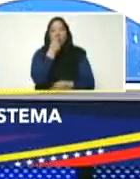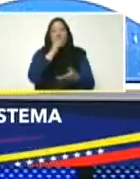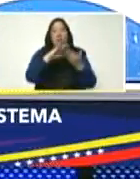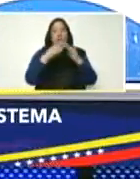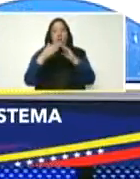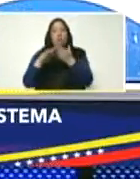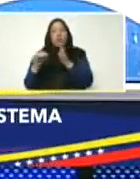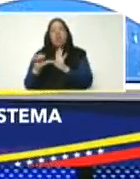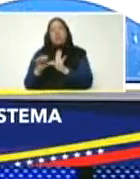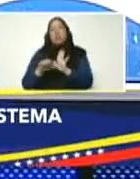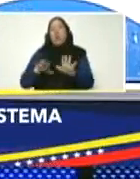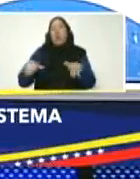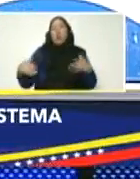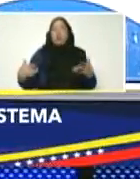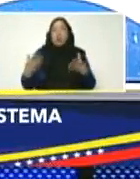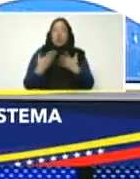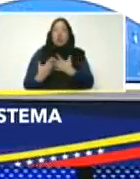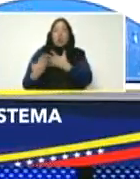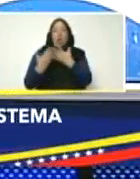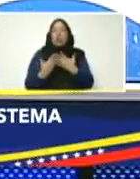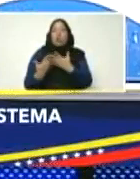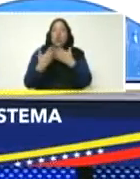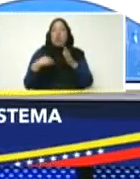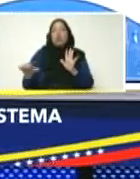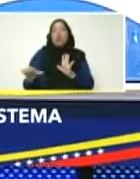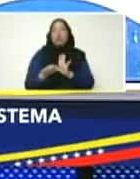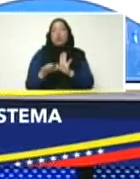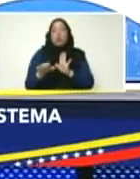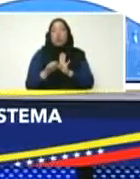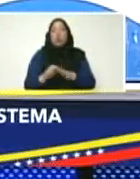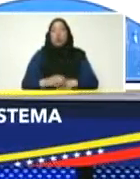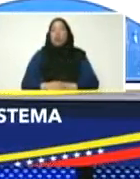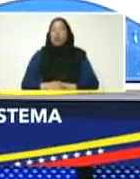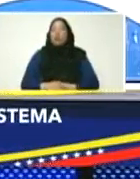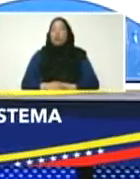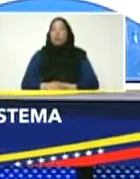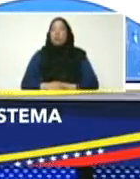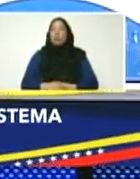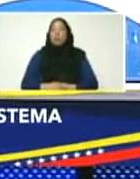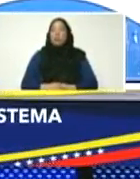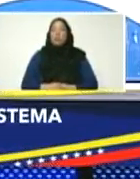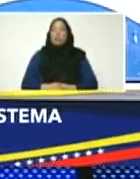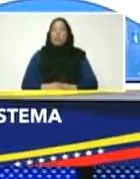está? ¿Y los estudiantes dónde están, Alejandra? ¿Ah?